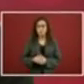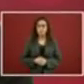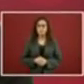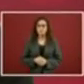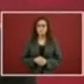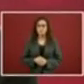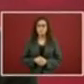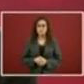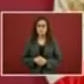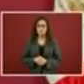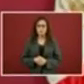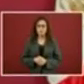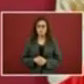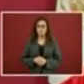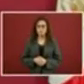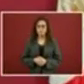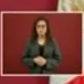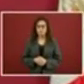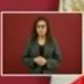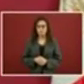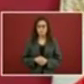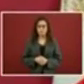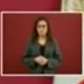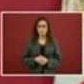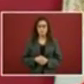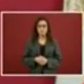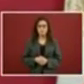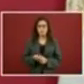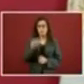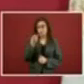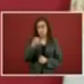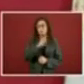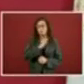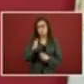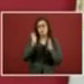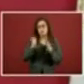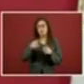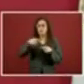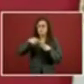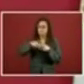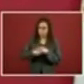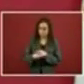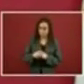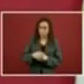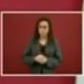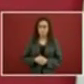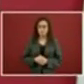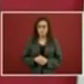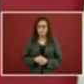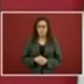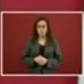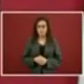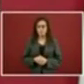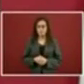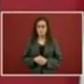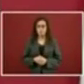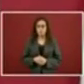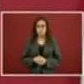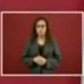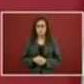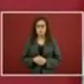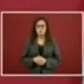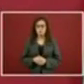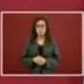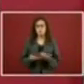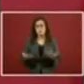y muy relevante no solamente conocer lo que desde su óptica pueden ser los elementos más importantes de los últimos